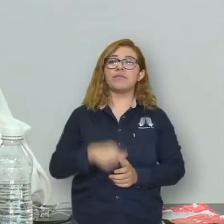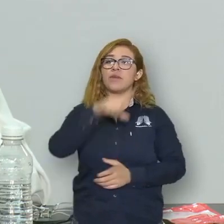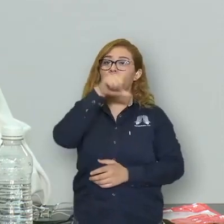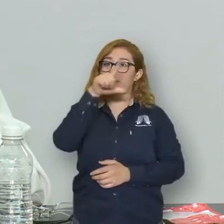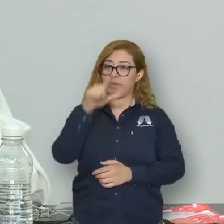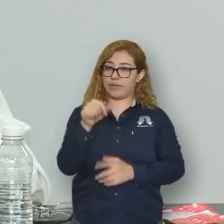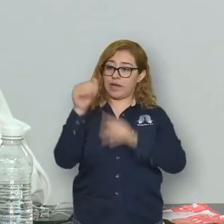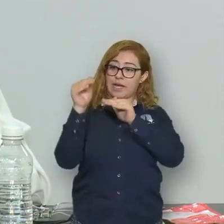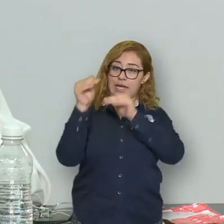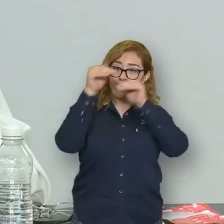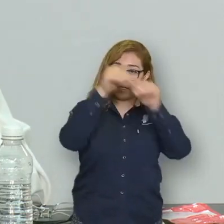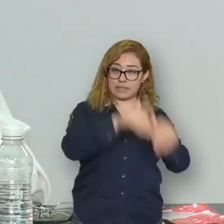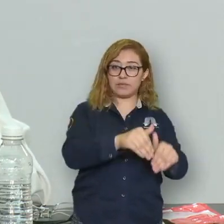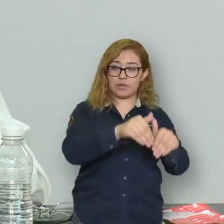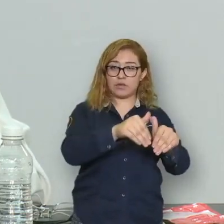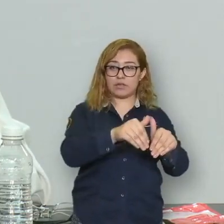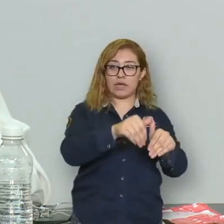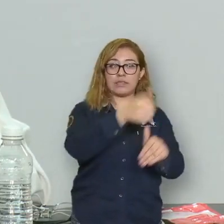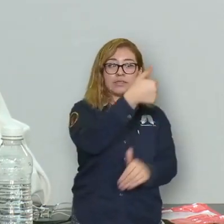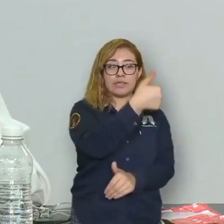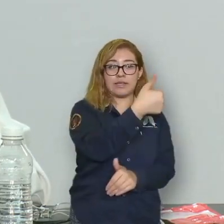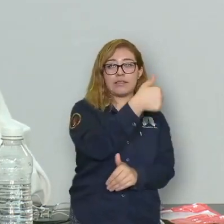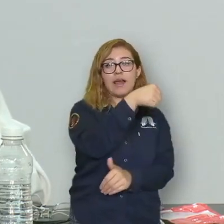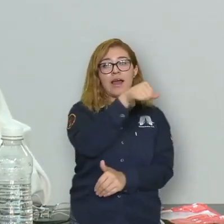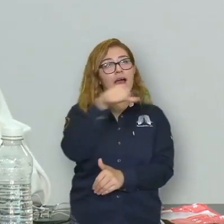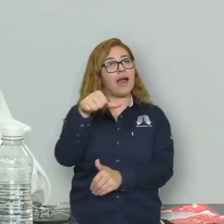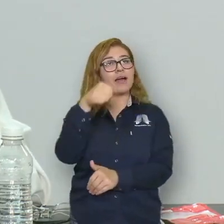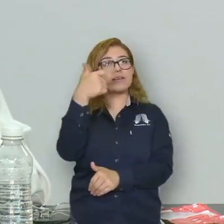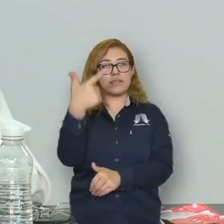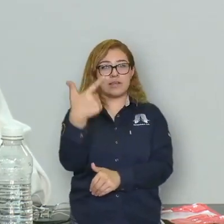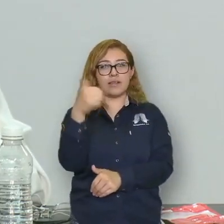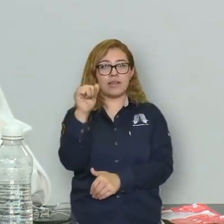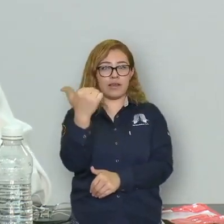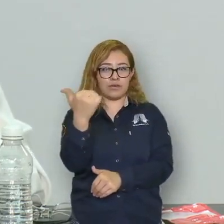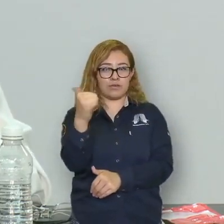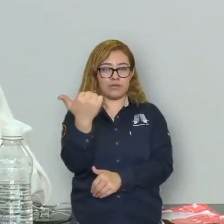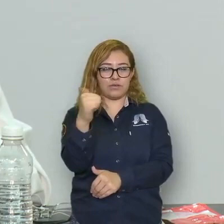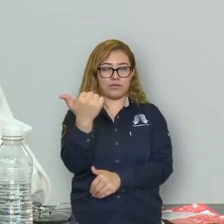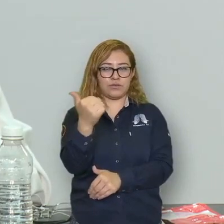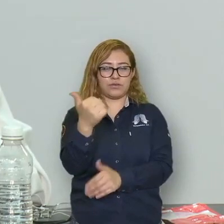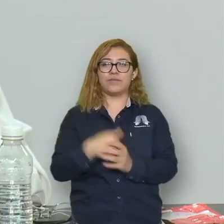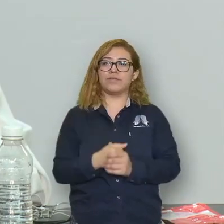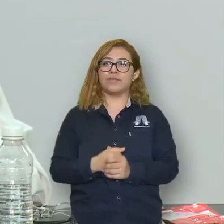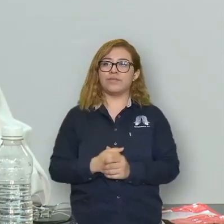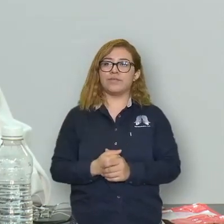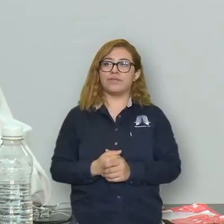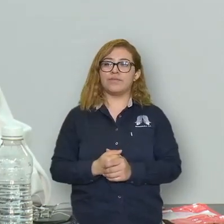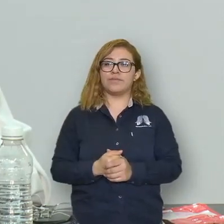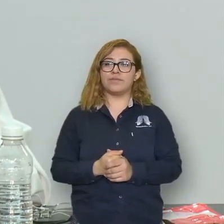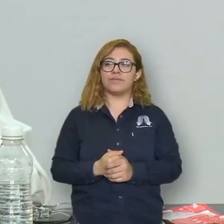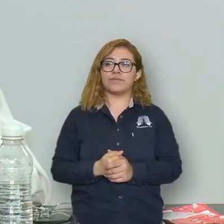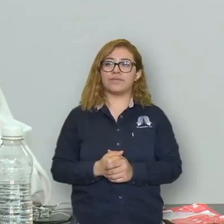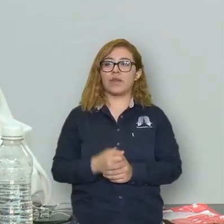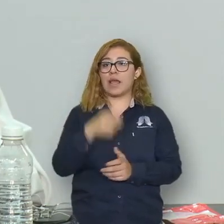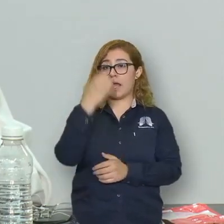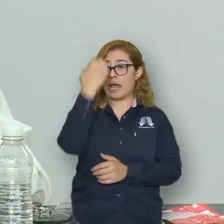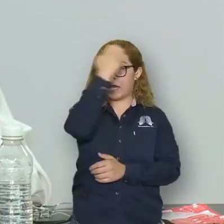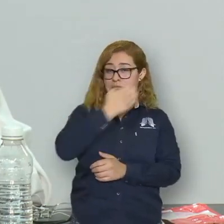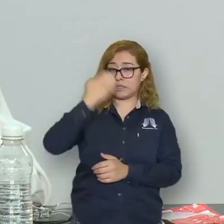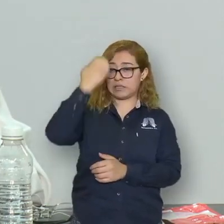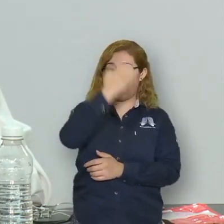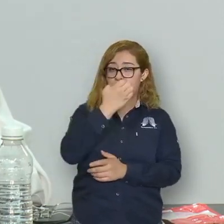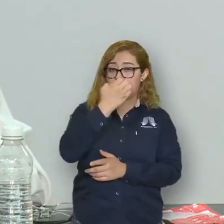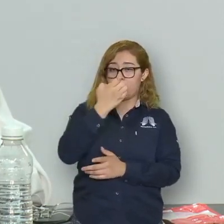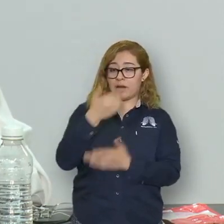inscripciones se habrán de efectuar del 6 al 7 de agosto se exenta del examen de admisión al nivel